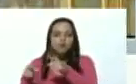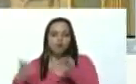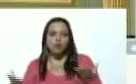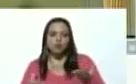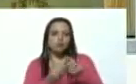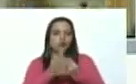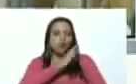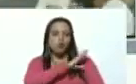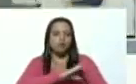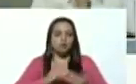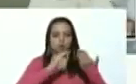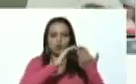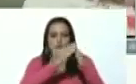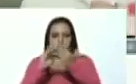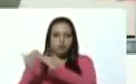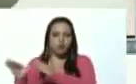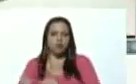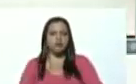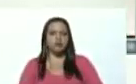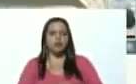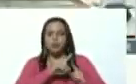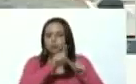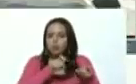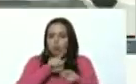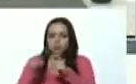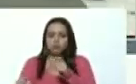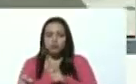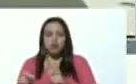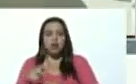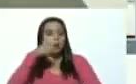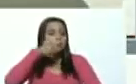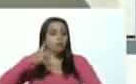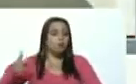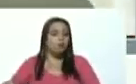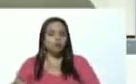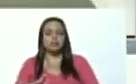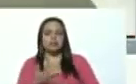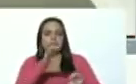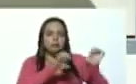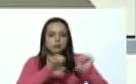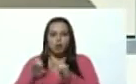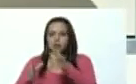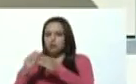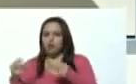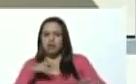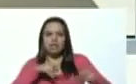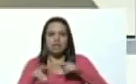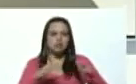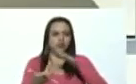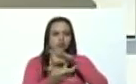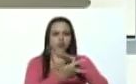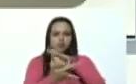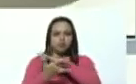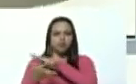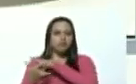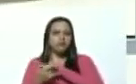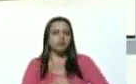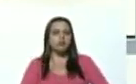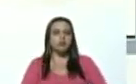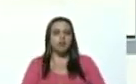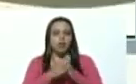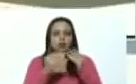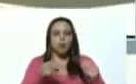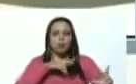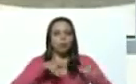comunales, en consulta con nuestro pueblo, revisando todos los aspectos técnicos, todos los